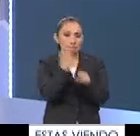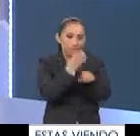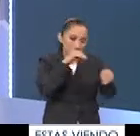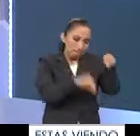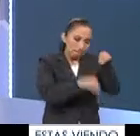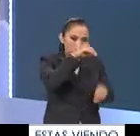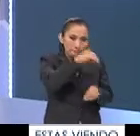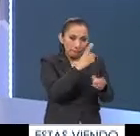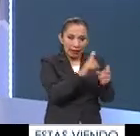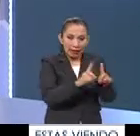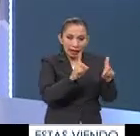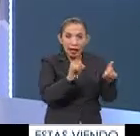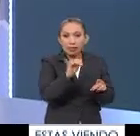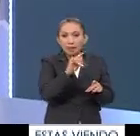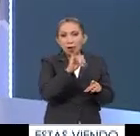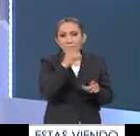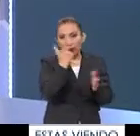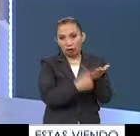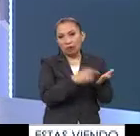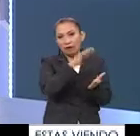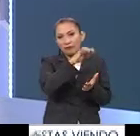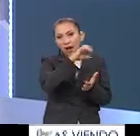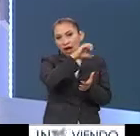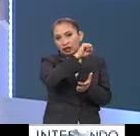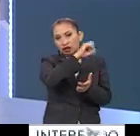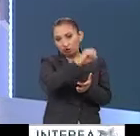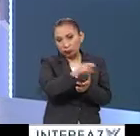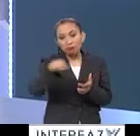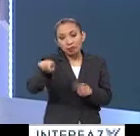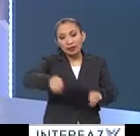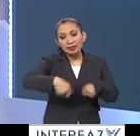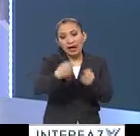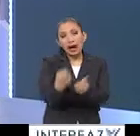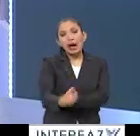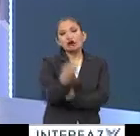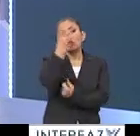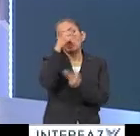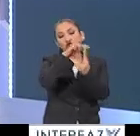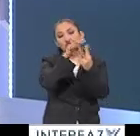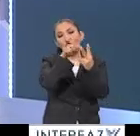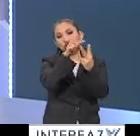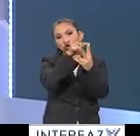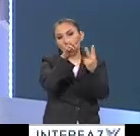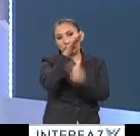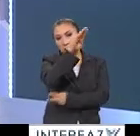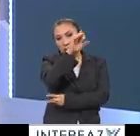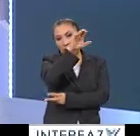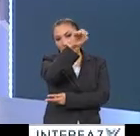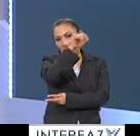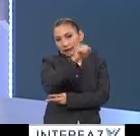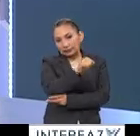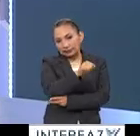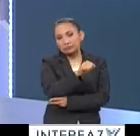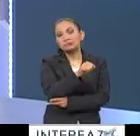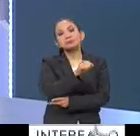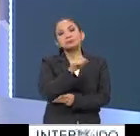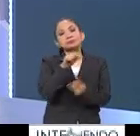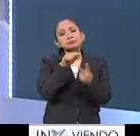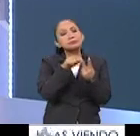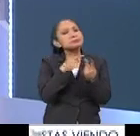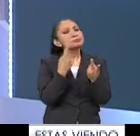en políticas públicas y género en la FLACSO México. Entonces estamos otorgando estas dos becas que